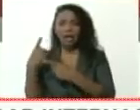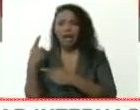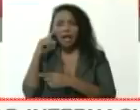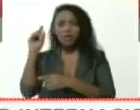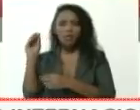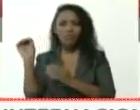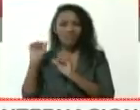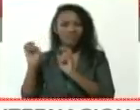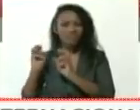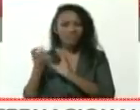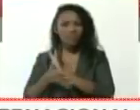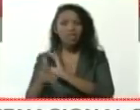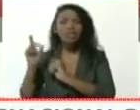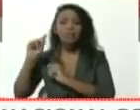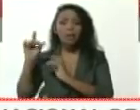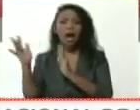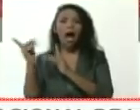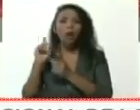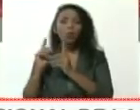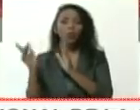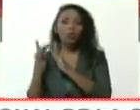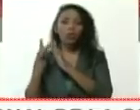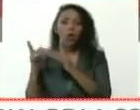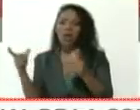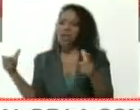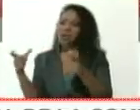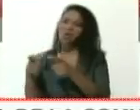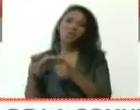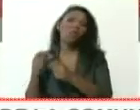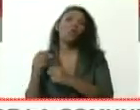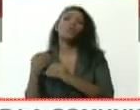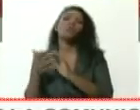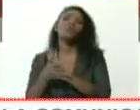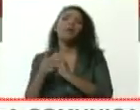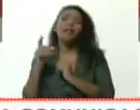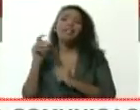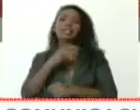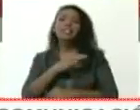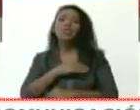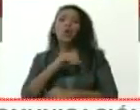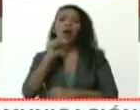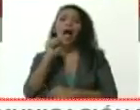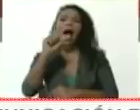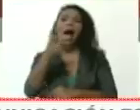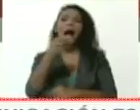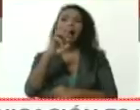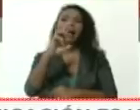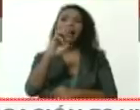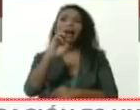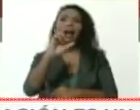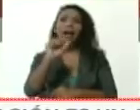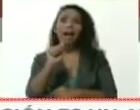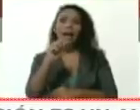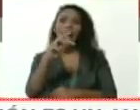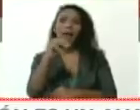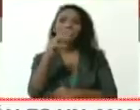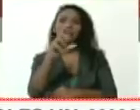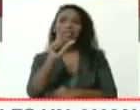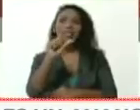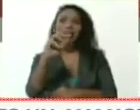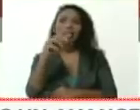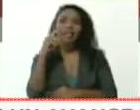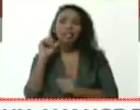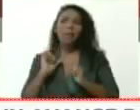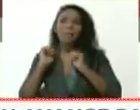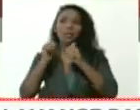con ellos, nos decía que se reunió, por cierto, con el señor Abrams este. Y el señor Abrams empezó en una reunión a